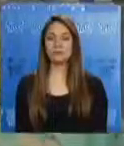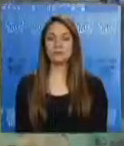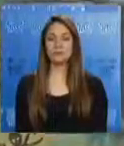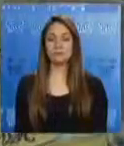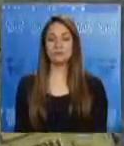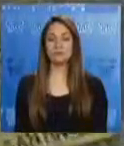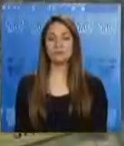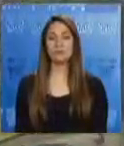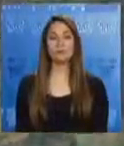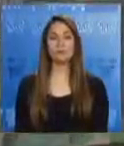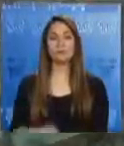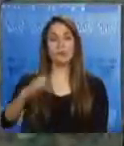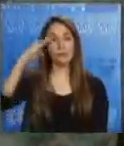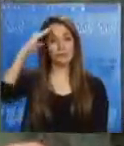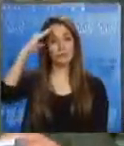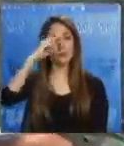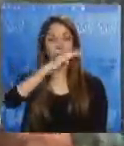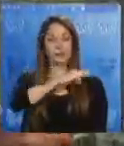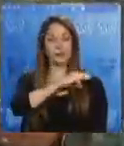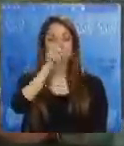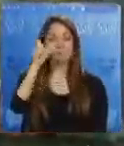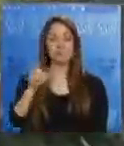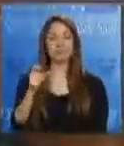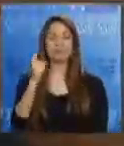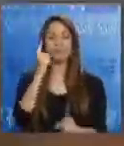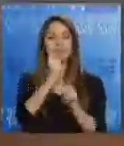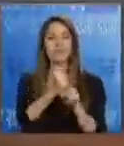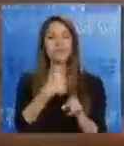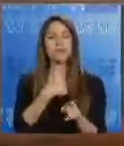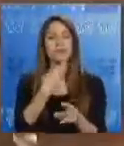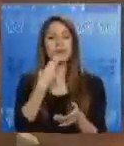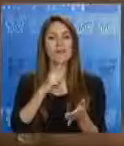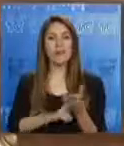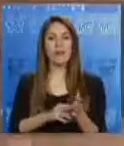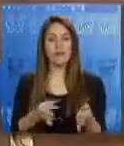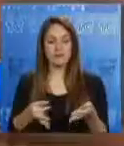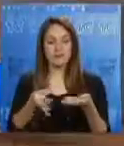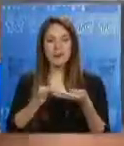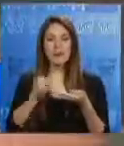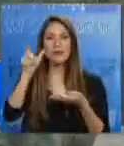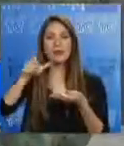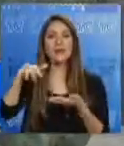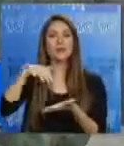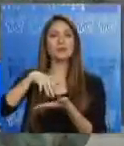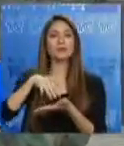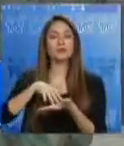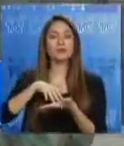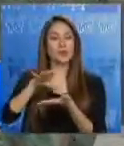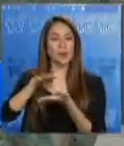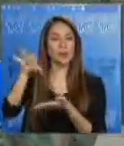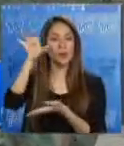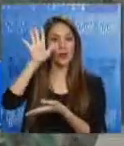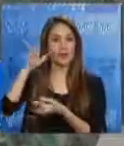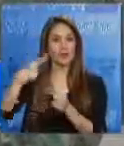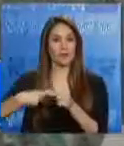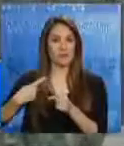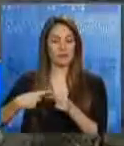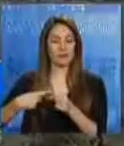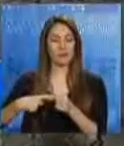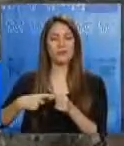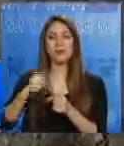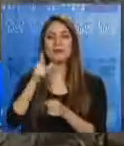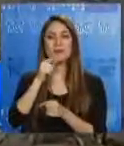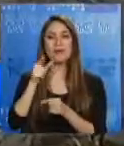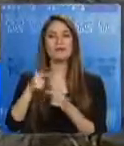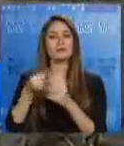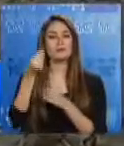Un oficial de la Infantería de Marina se acercó para decirnos que tenía unas cartas escritas por estudiantes del Liceo Naval de Quito, dirigidas a